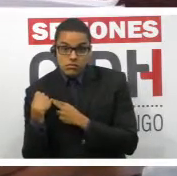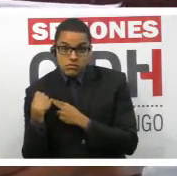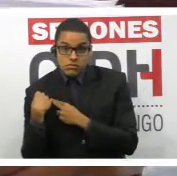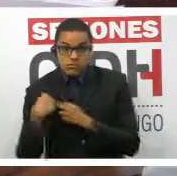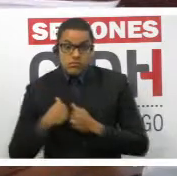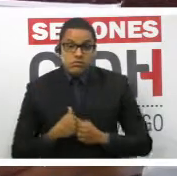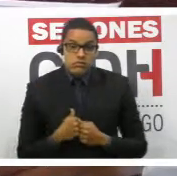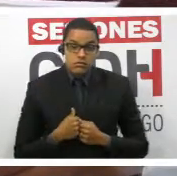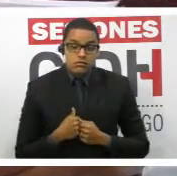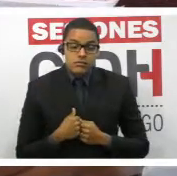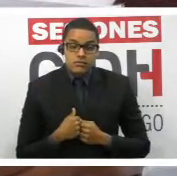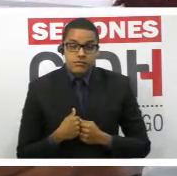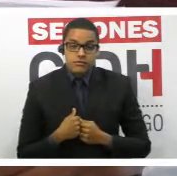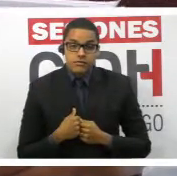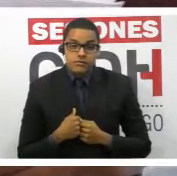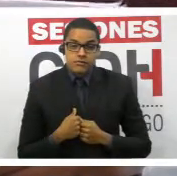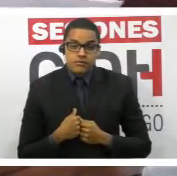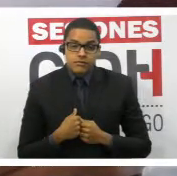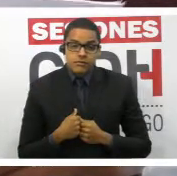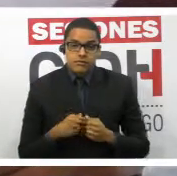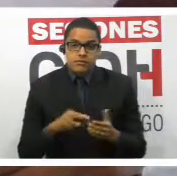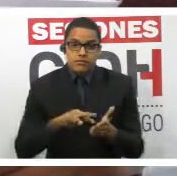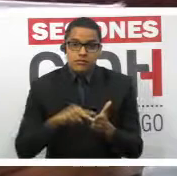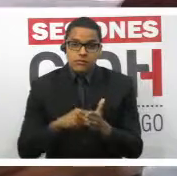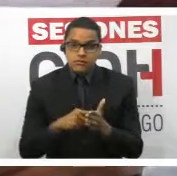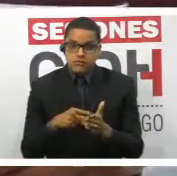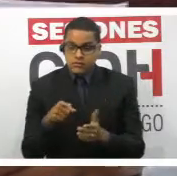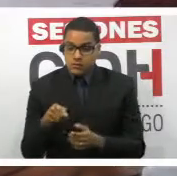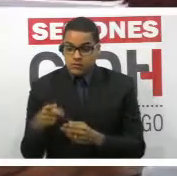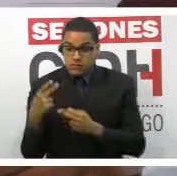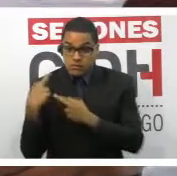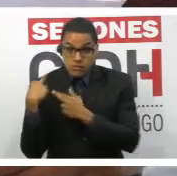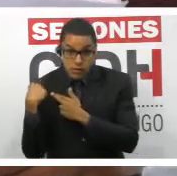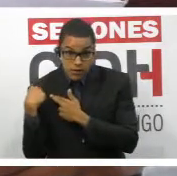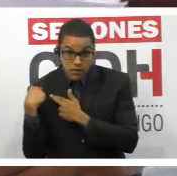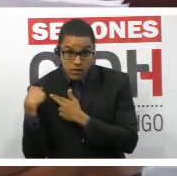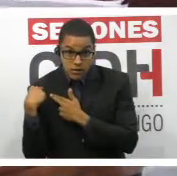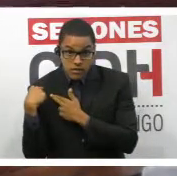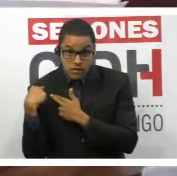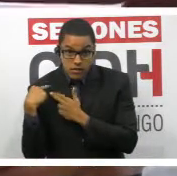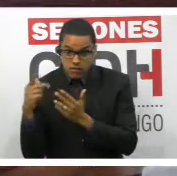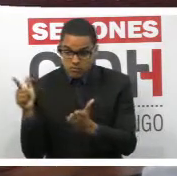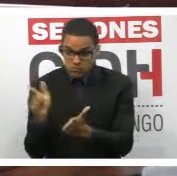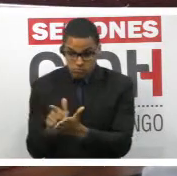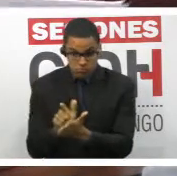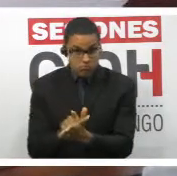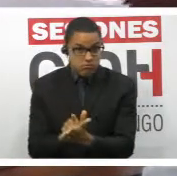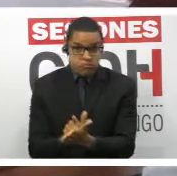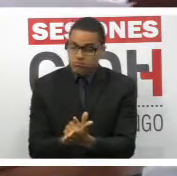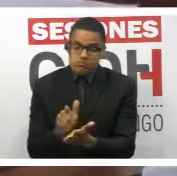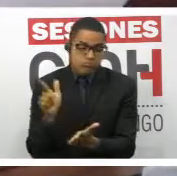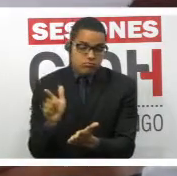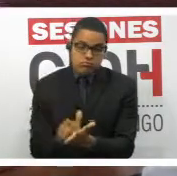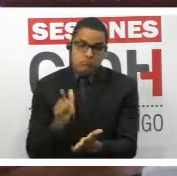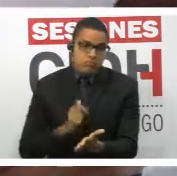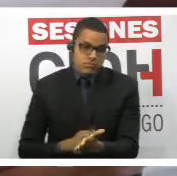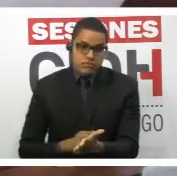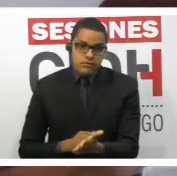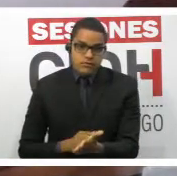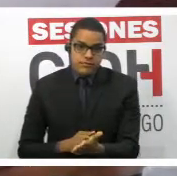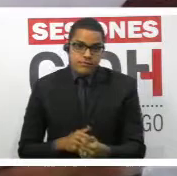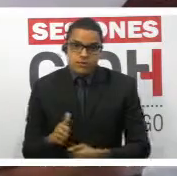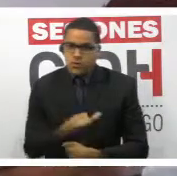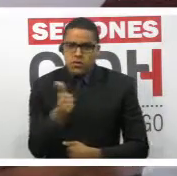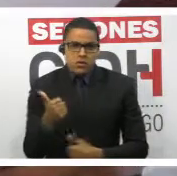sufren en caso en este caso ha sido documentado particularmente el federico mora en guatemala por otra